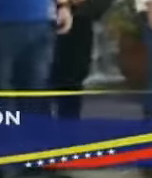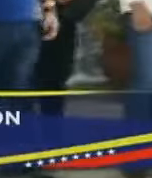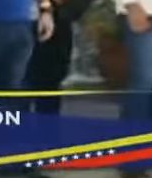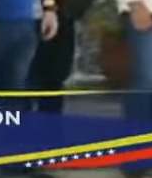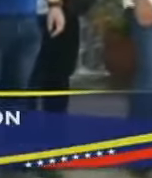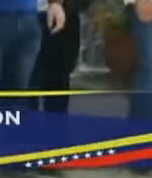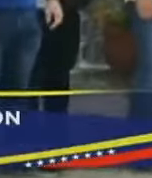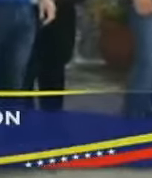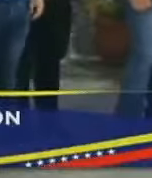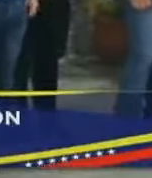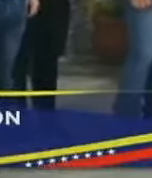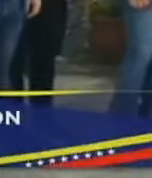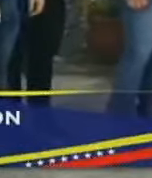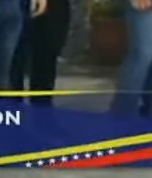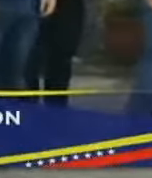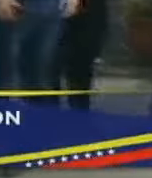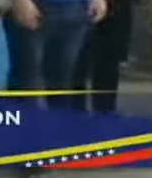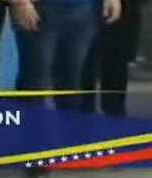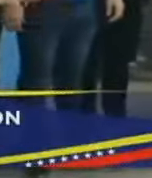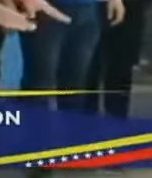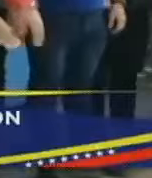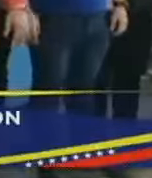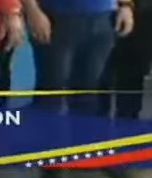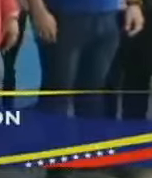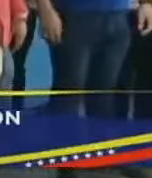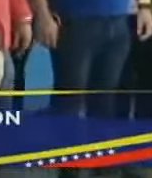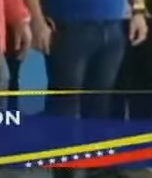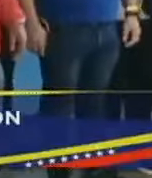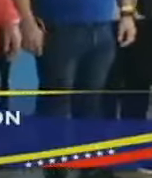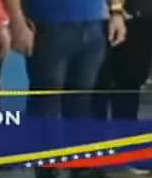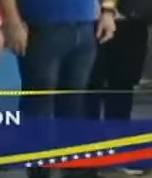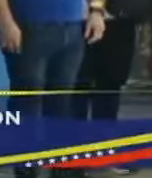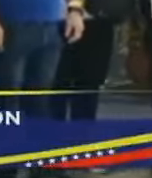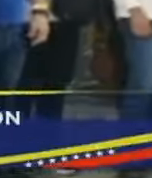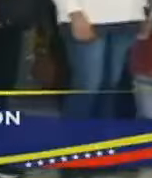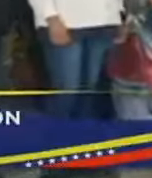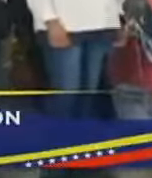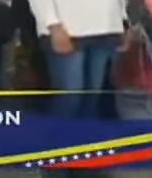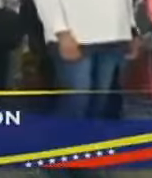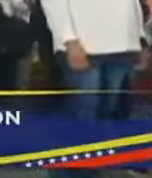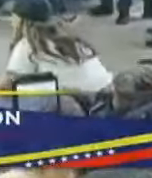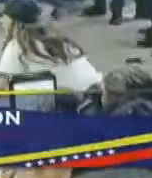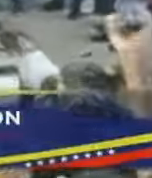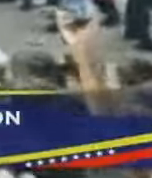Bueno, ministra Yalitze, tome la palabra.